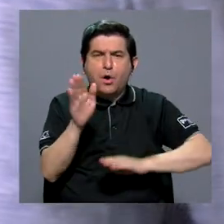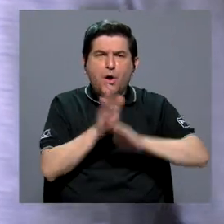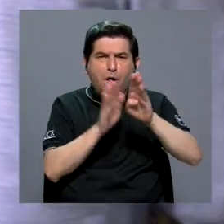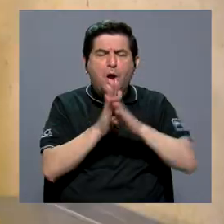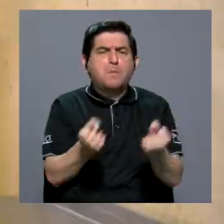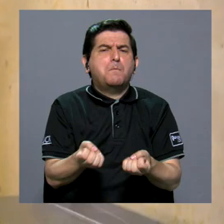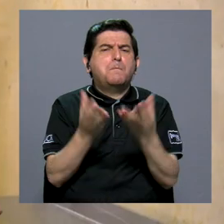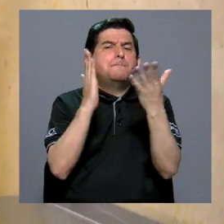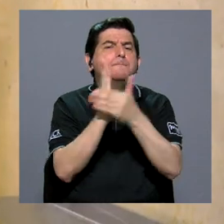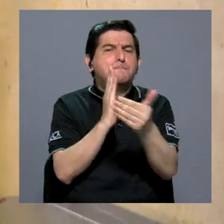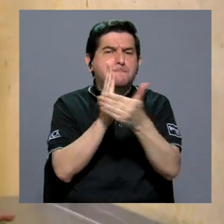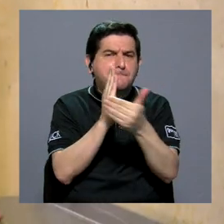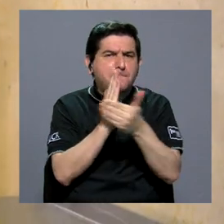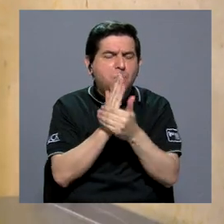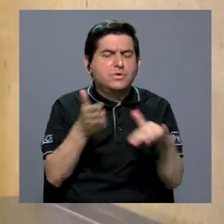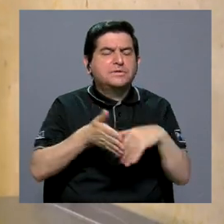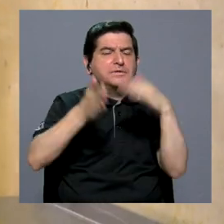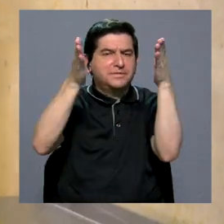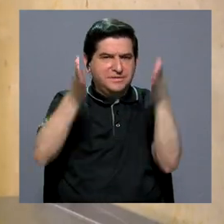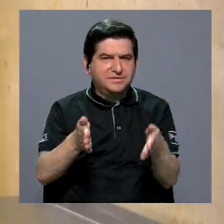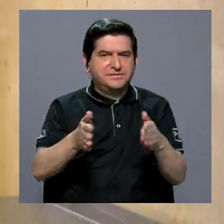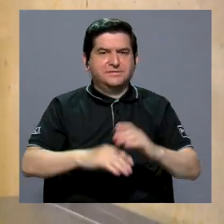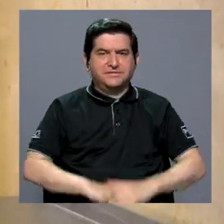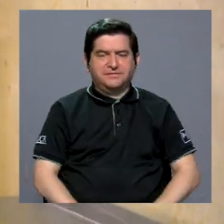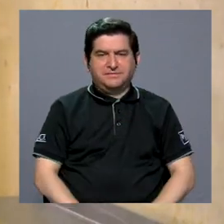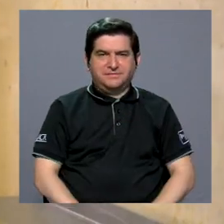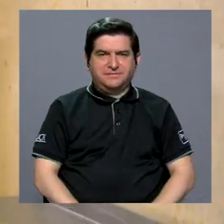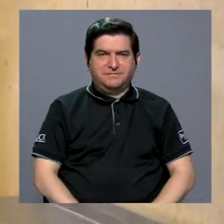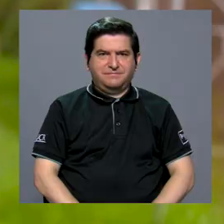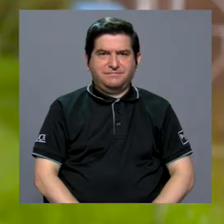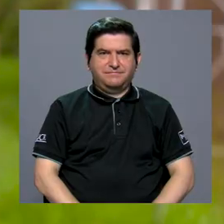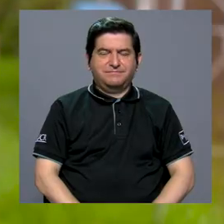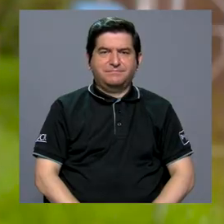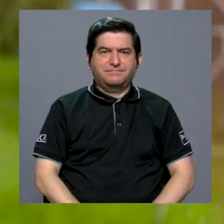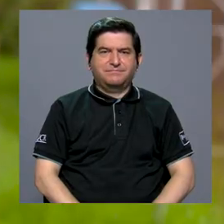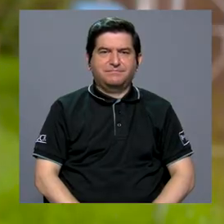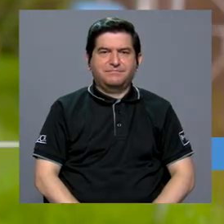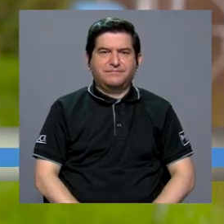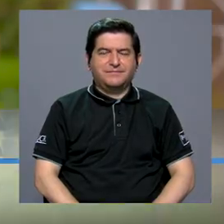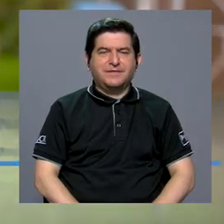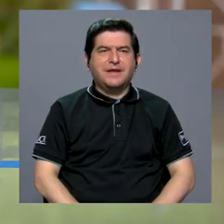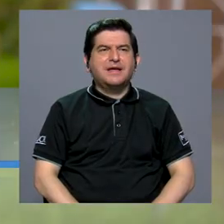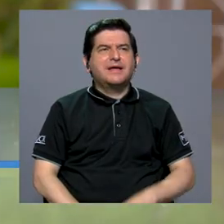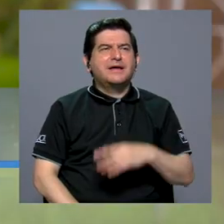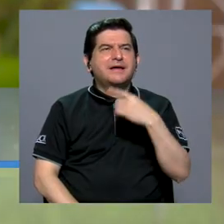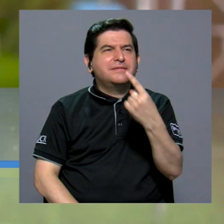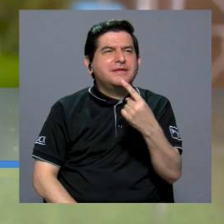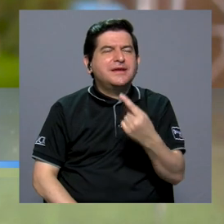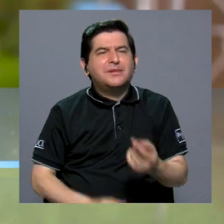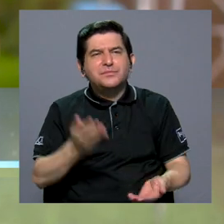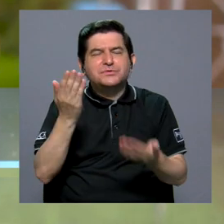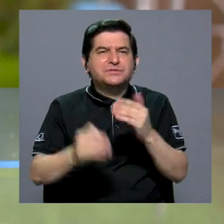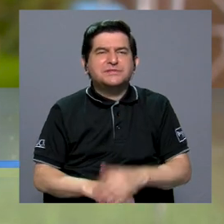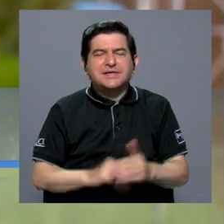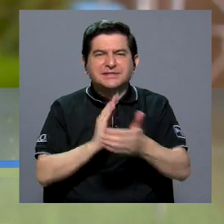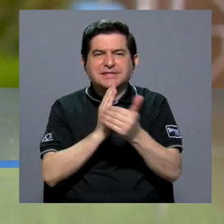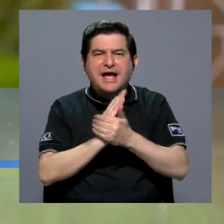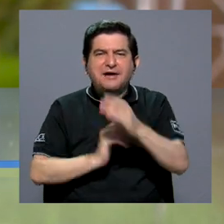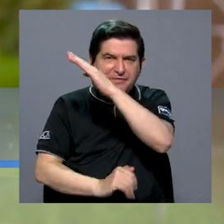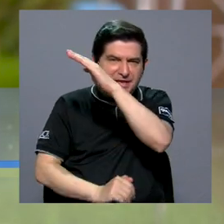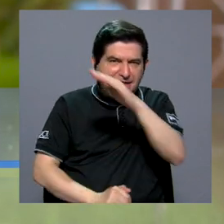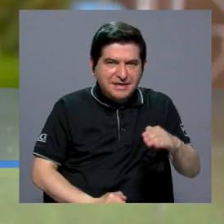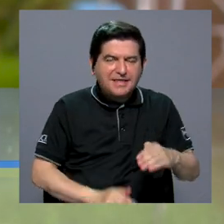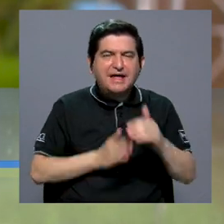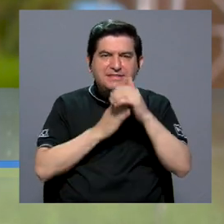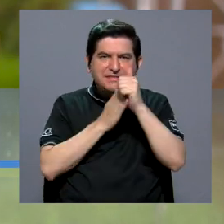prácticas desarrolla múltiples habilidades en los estudiantes. Las transversales que podríamos